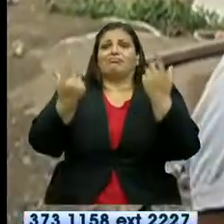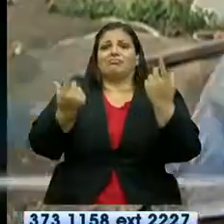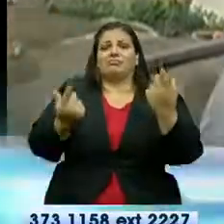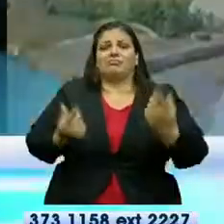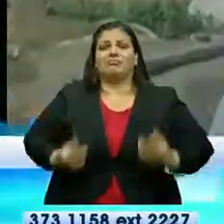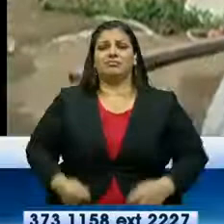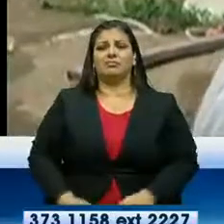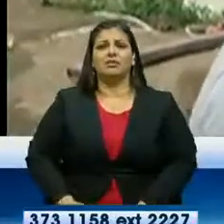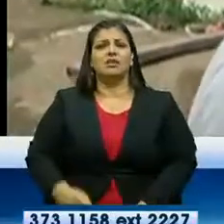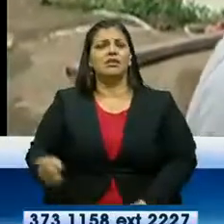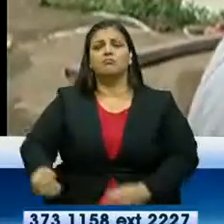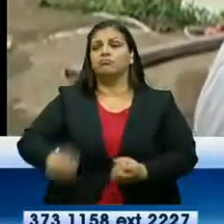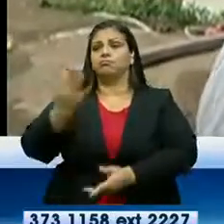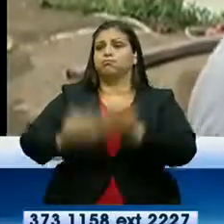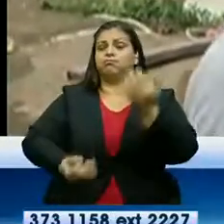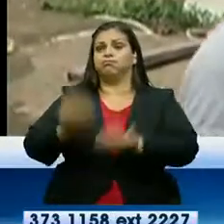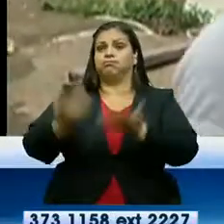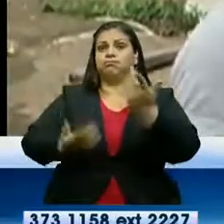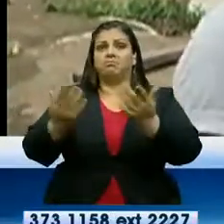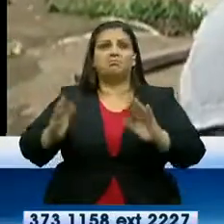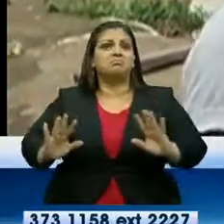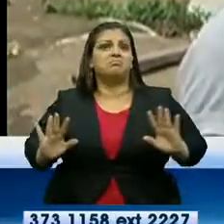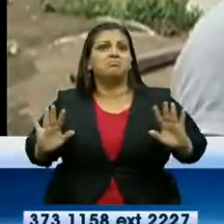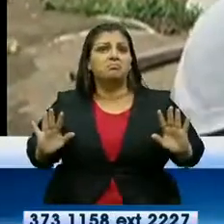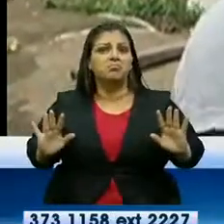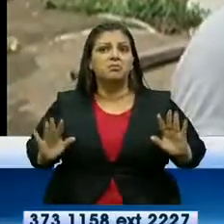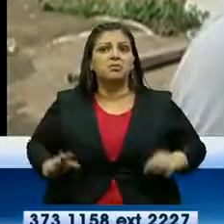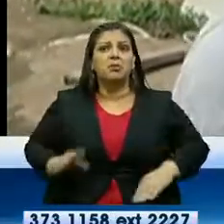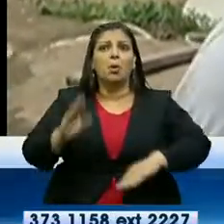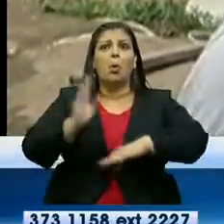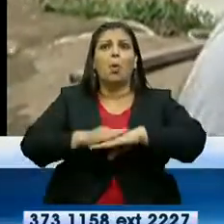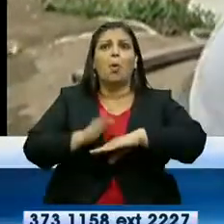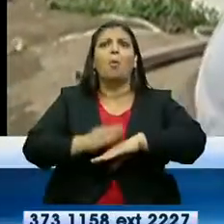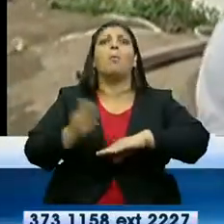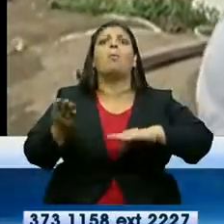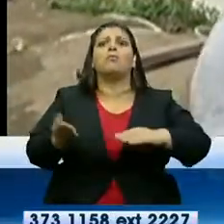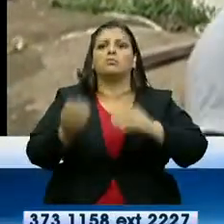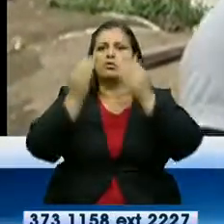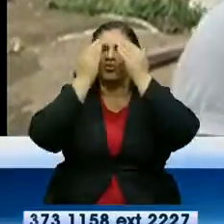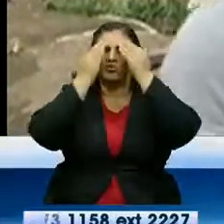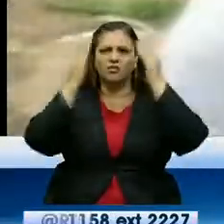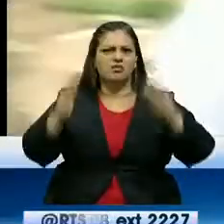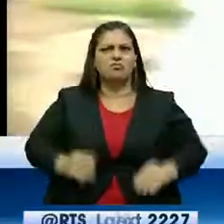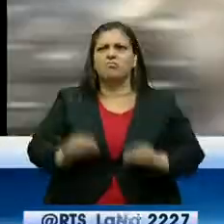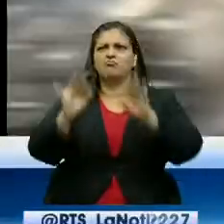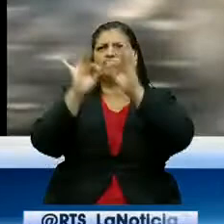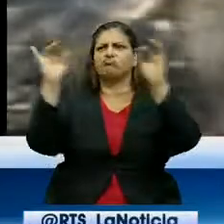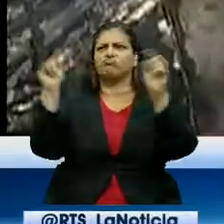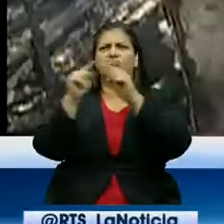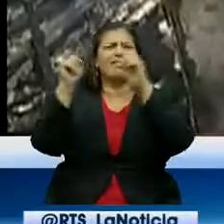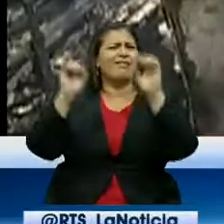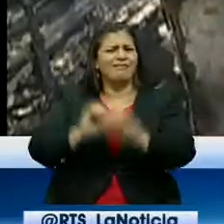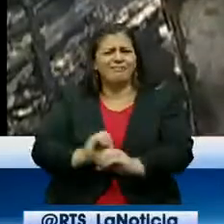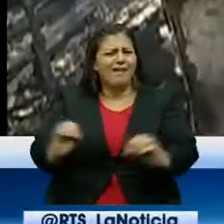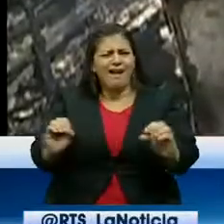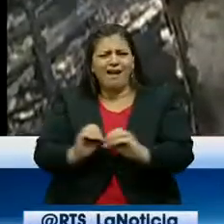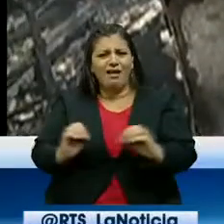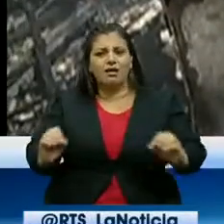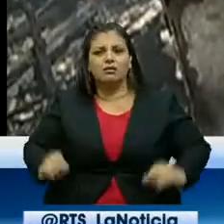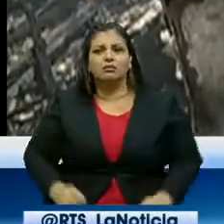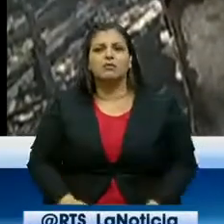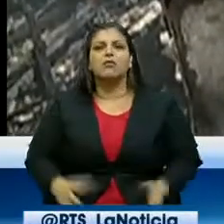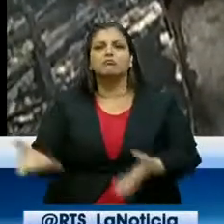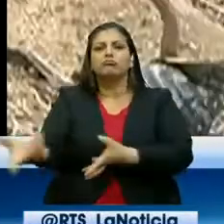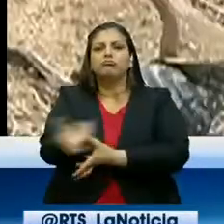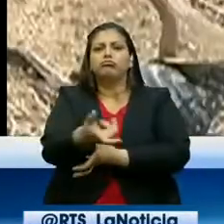prendió así la casa, no se sabe qué habrán dejado prendido, pero porque cilindro de gas no había, ni hubo cortocircuito ni nada de eso. Los bomberos evitaron que otras